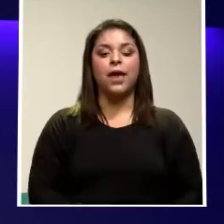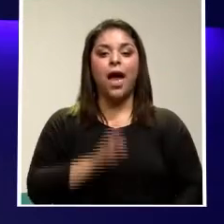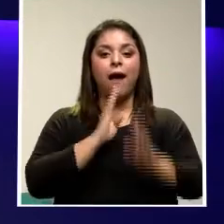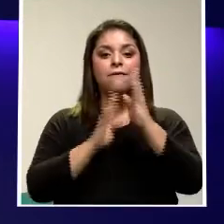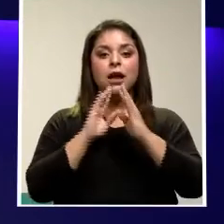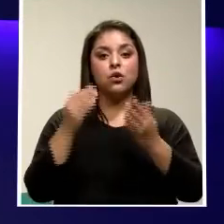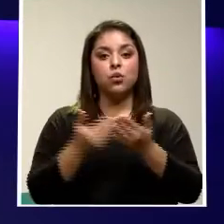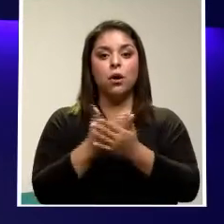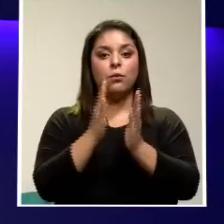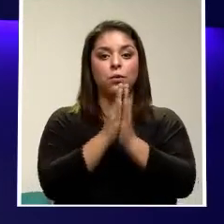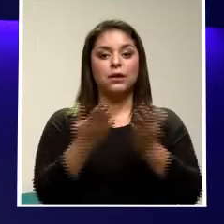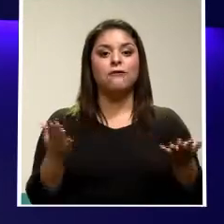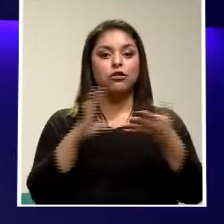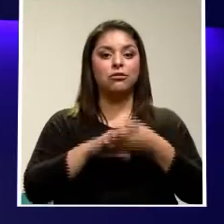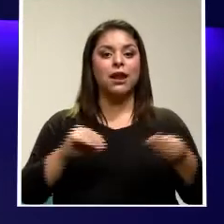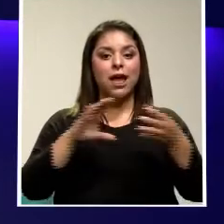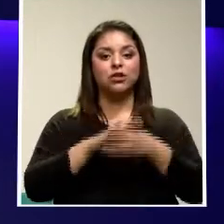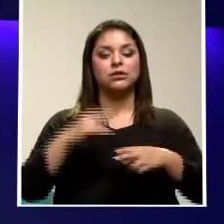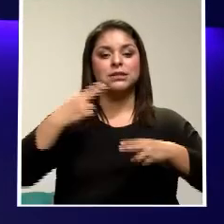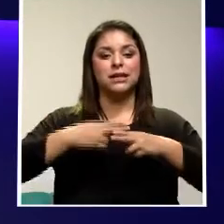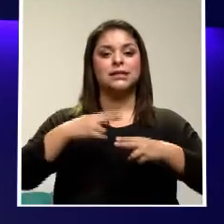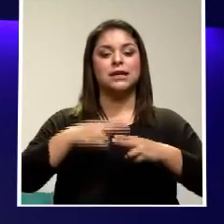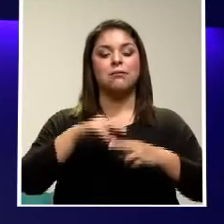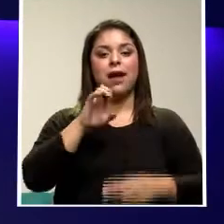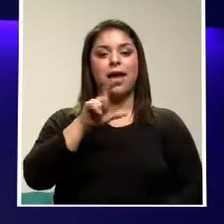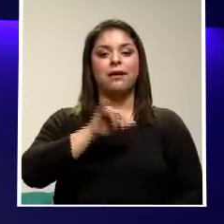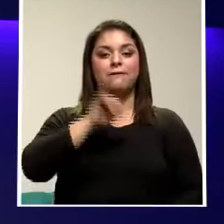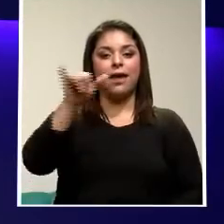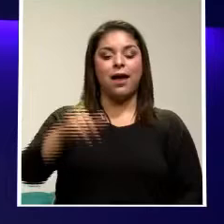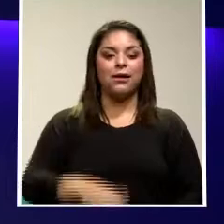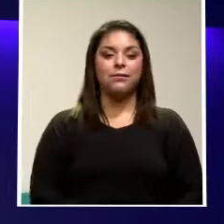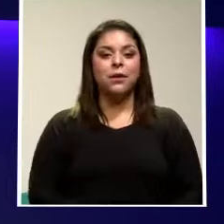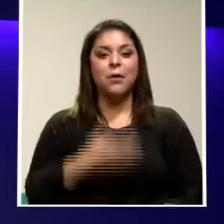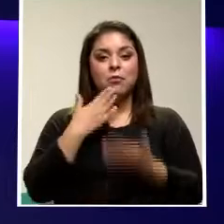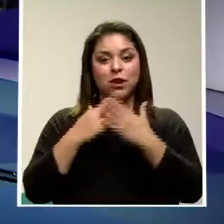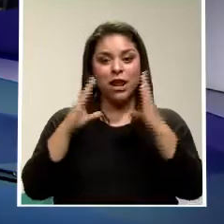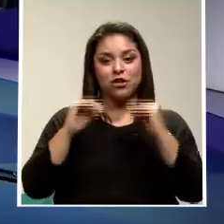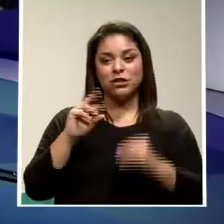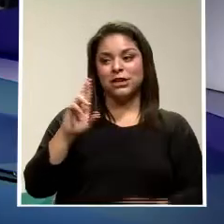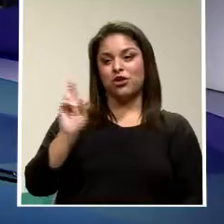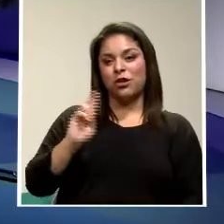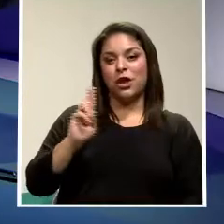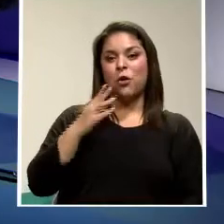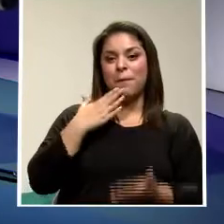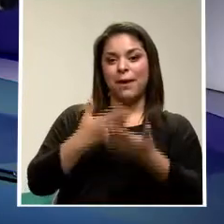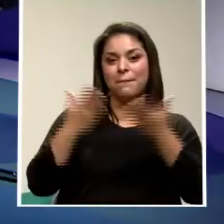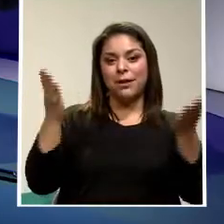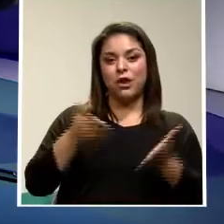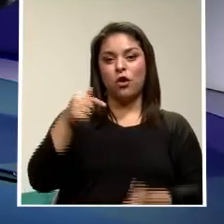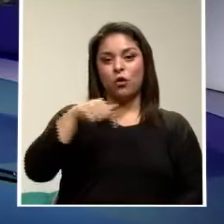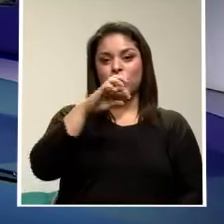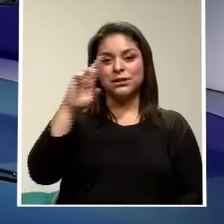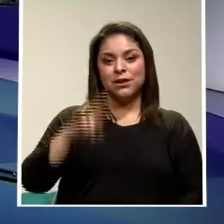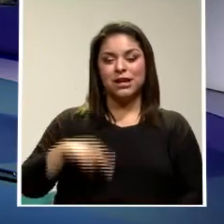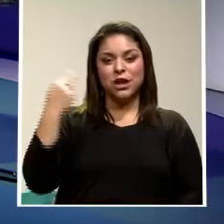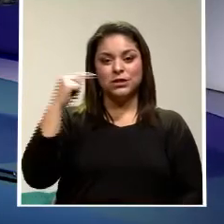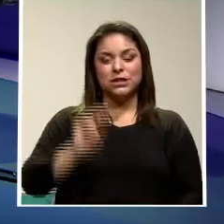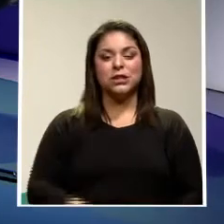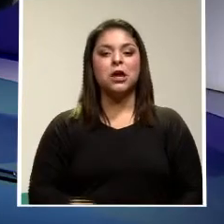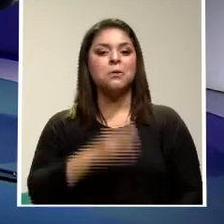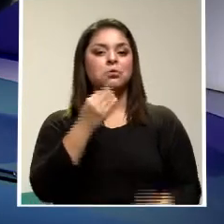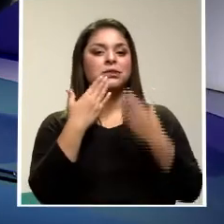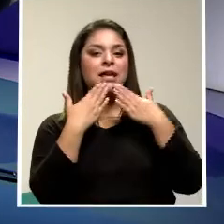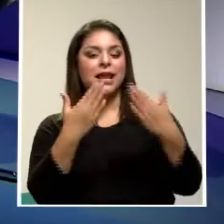nuevo libro de relatos, El Viaje. Buenas noches, Rodrigo. Bienvenido a Costa Rica Noticias. Muchísimas gracias, Ernesto, por